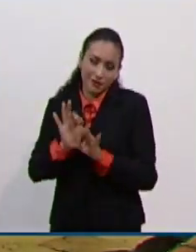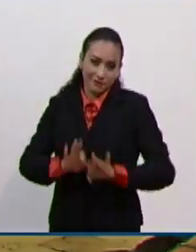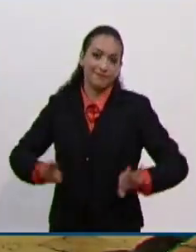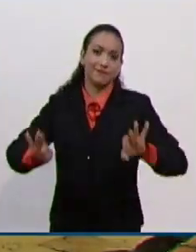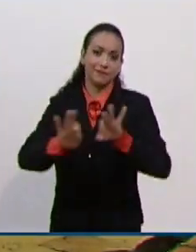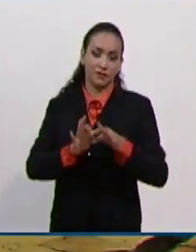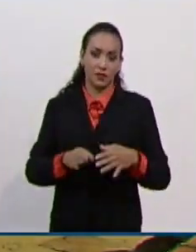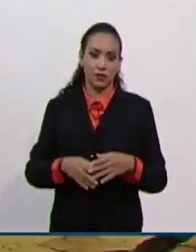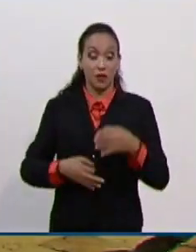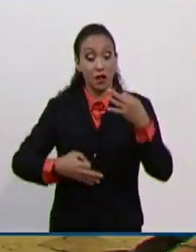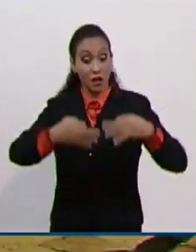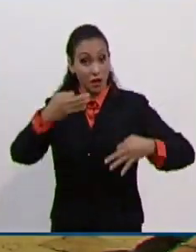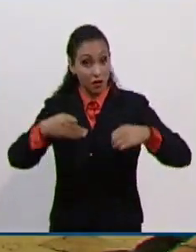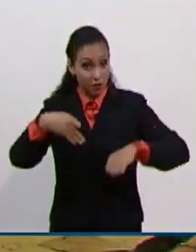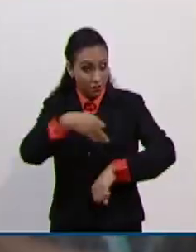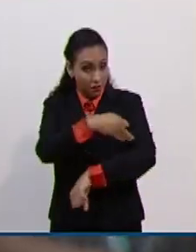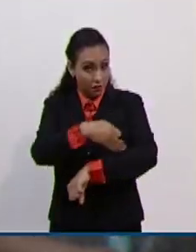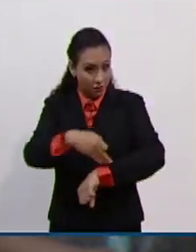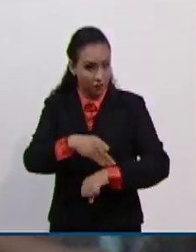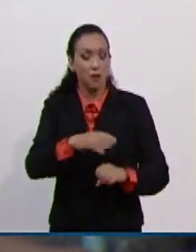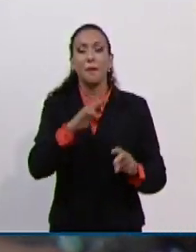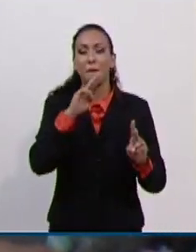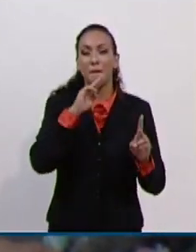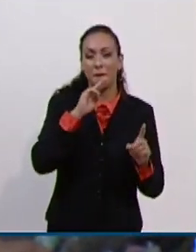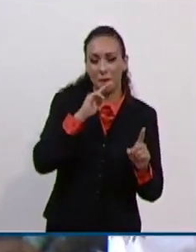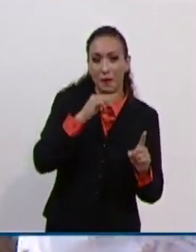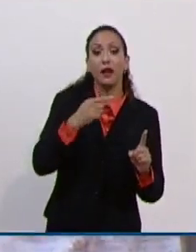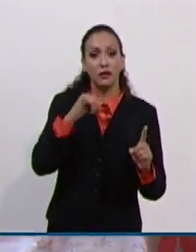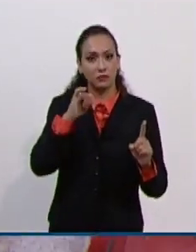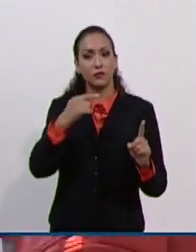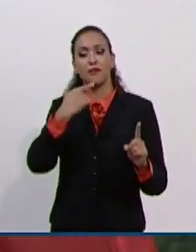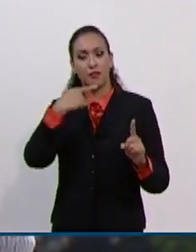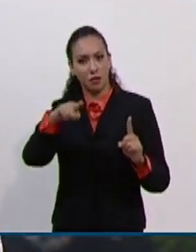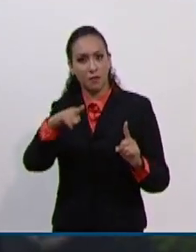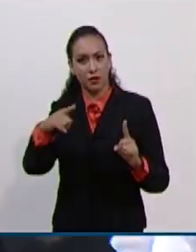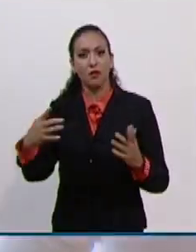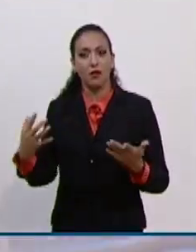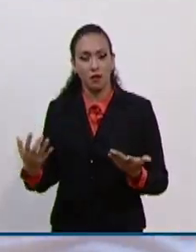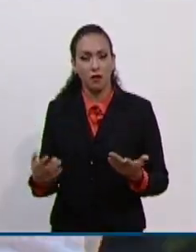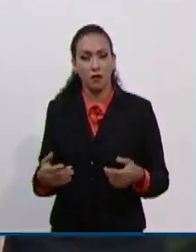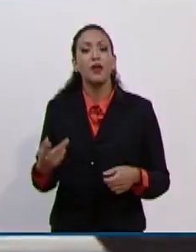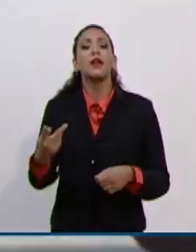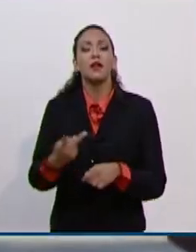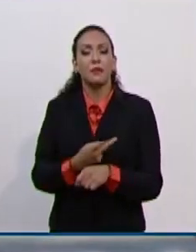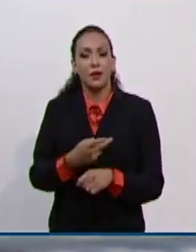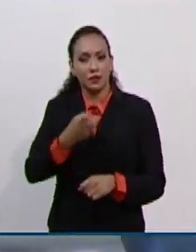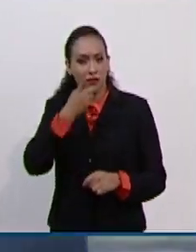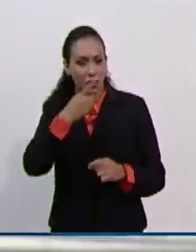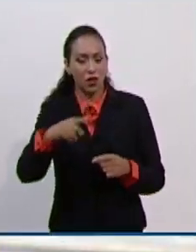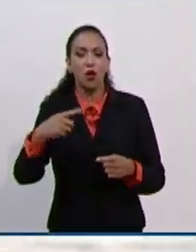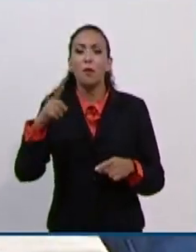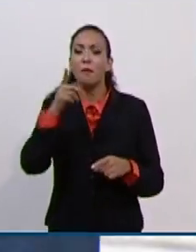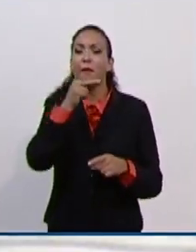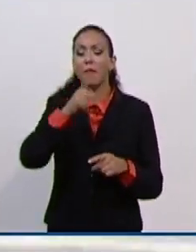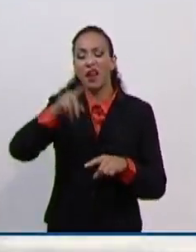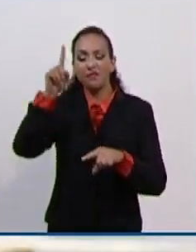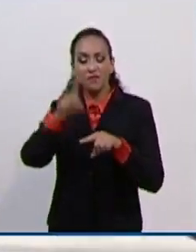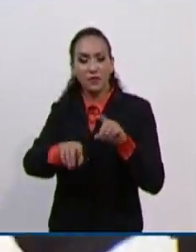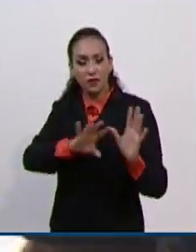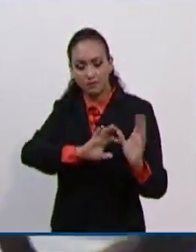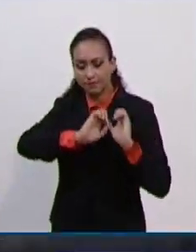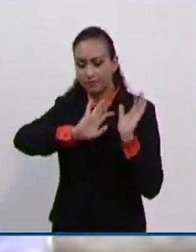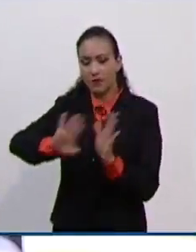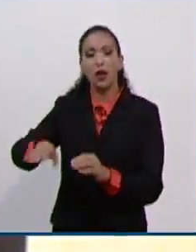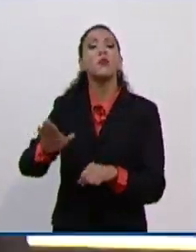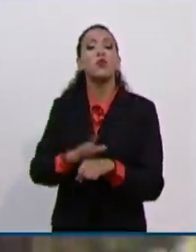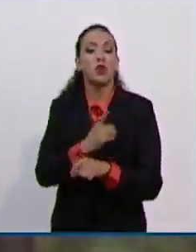En el juicio familiar de origen, la madre de un niño demandó y obtuvo la declaración de la pérdida de la patria potestad del papá que ejercía